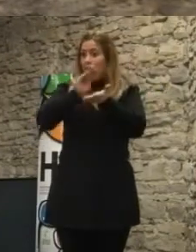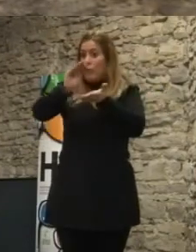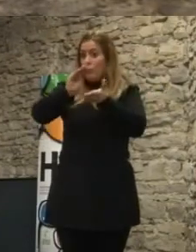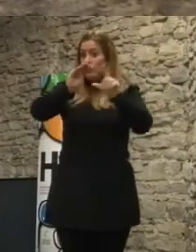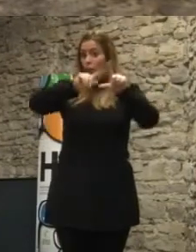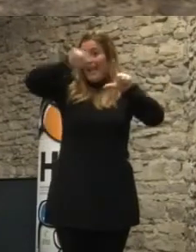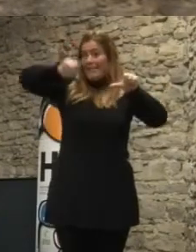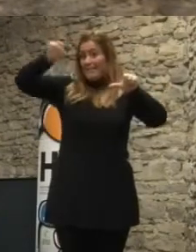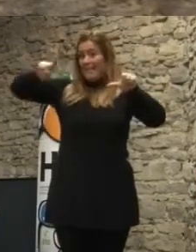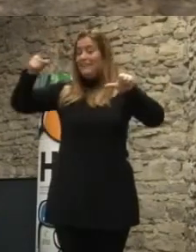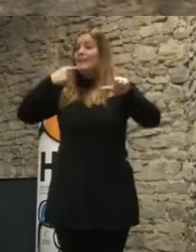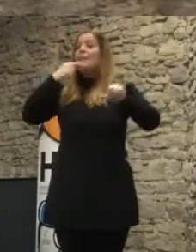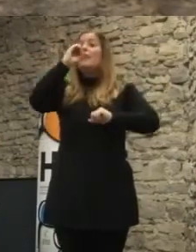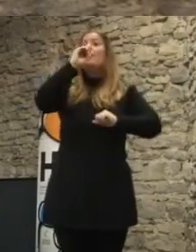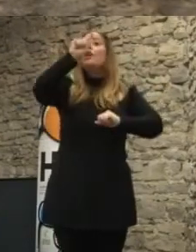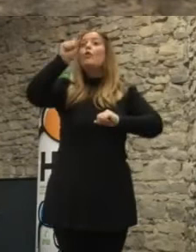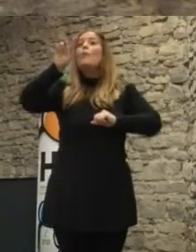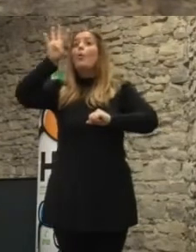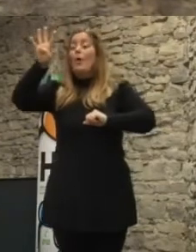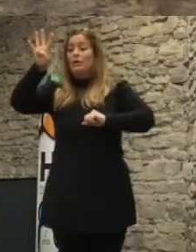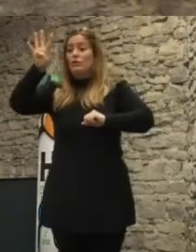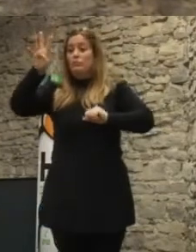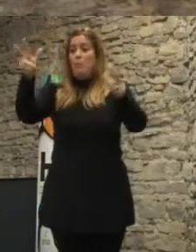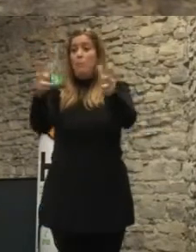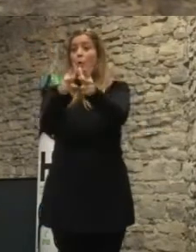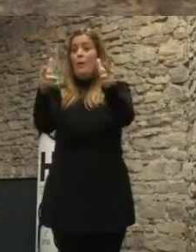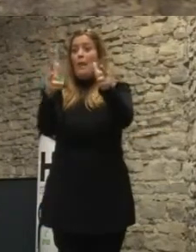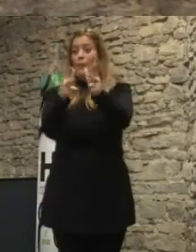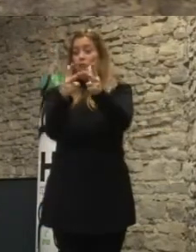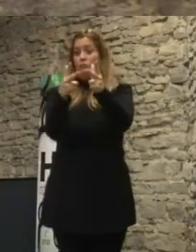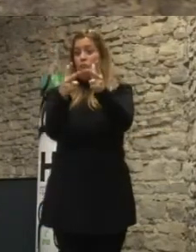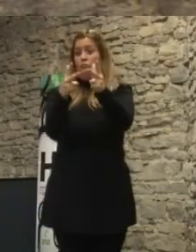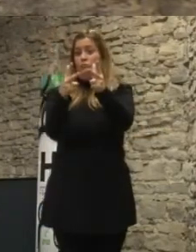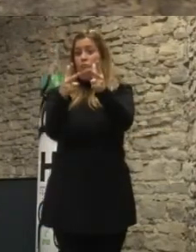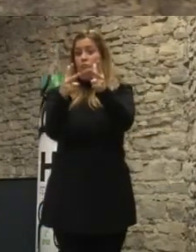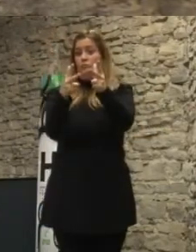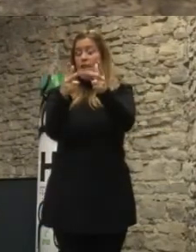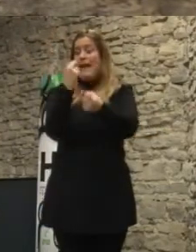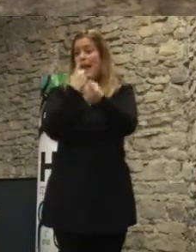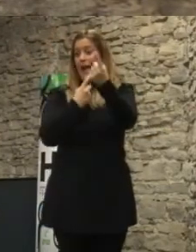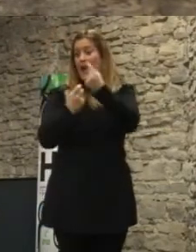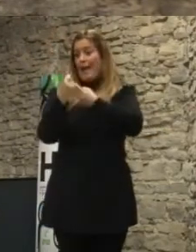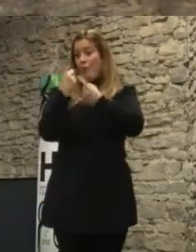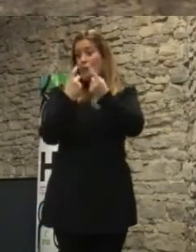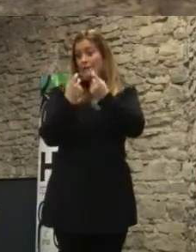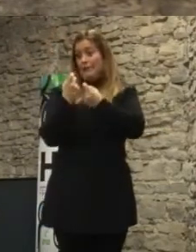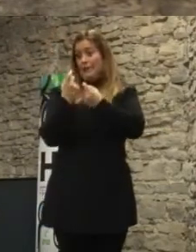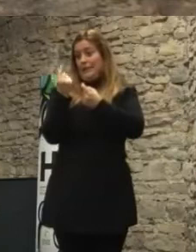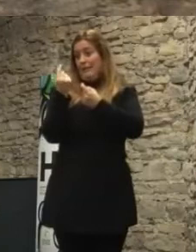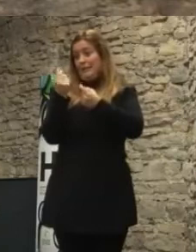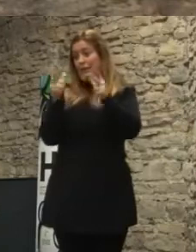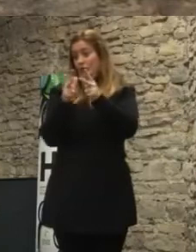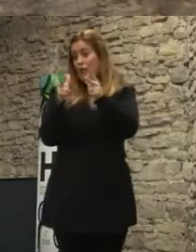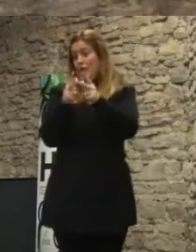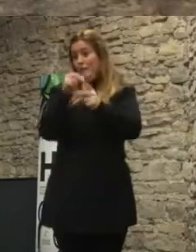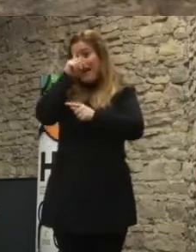de un 0,4 de participación de la población en la encuesta de capital social para el año 2012.